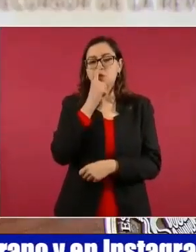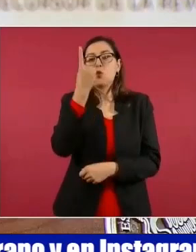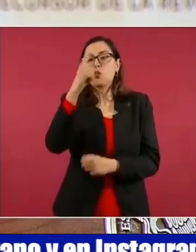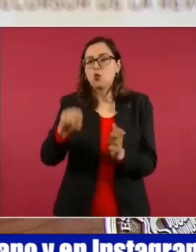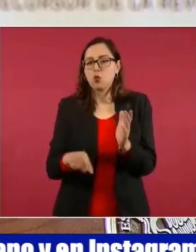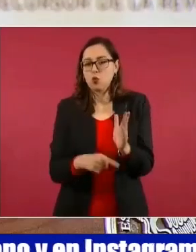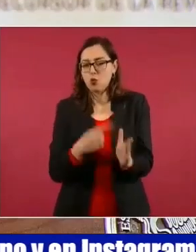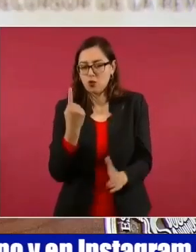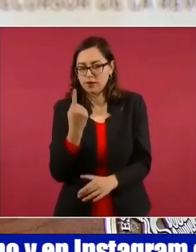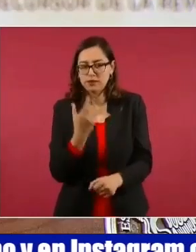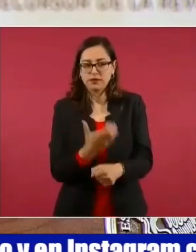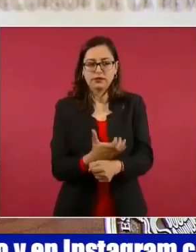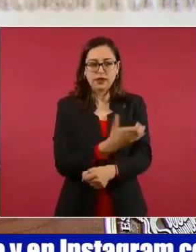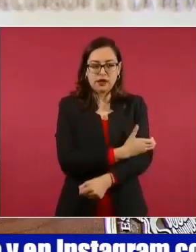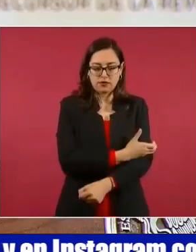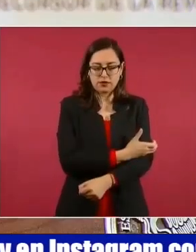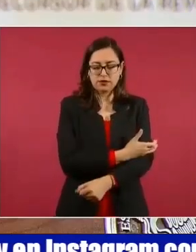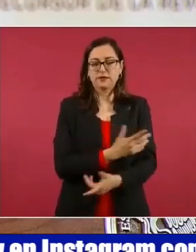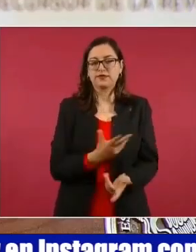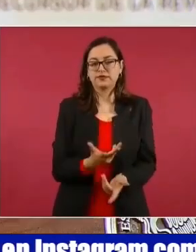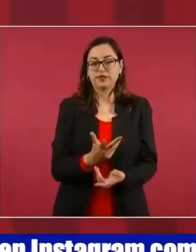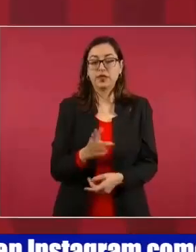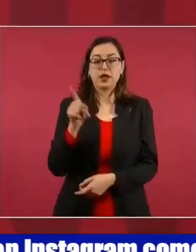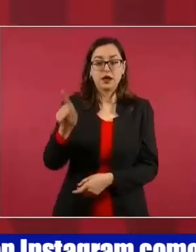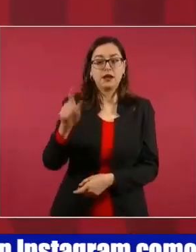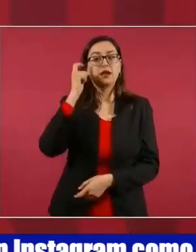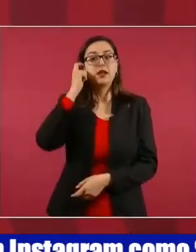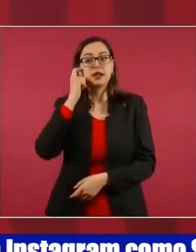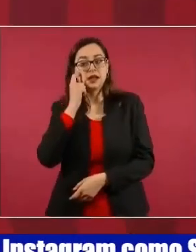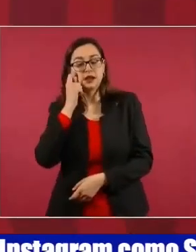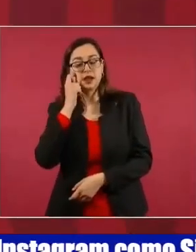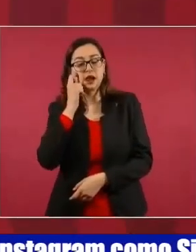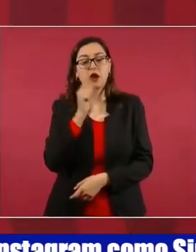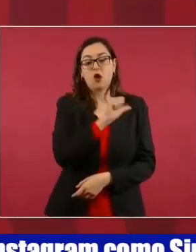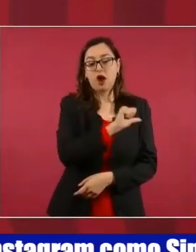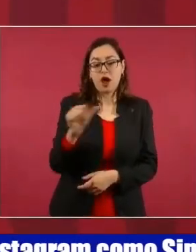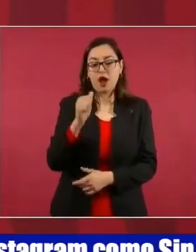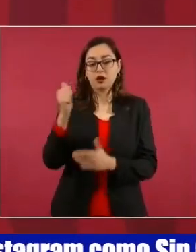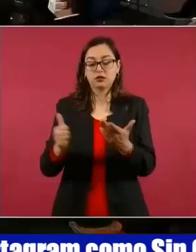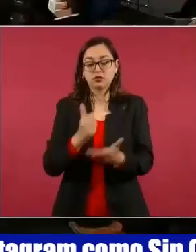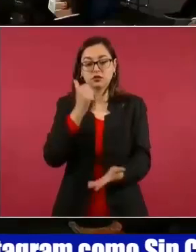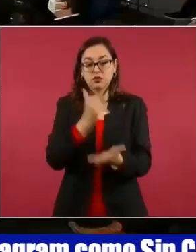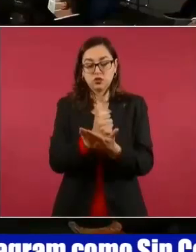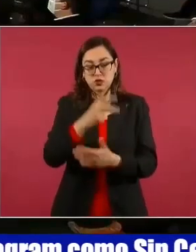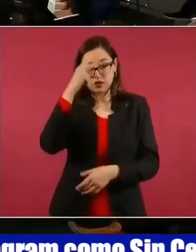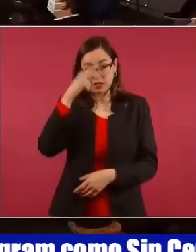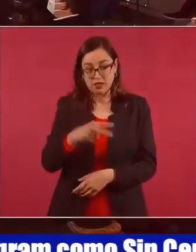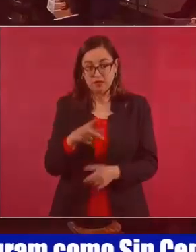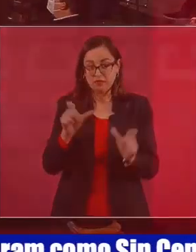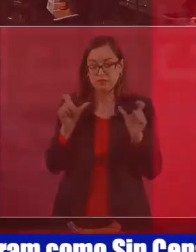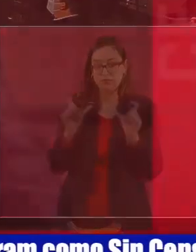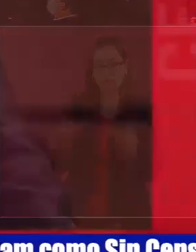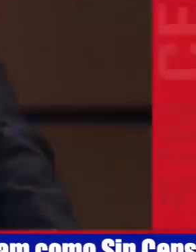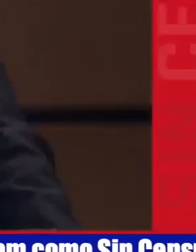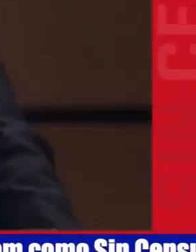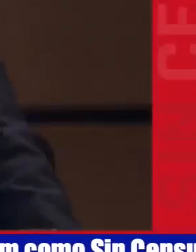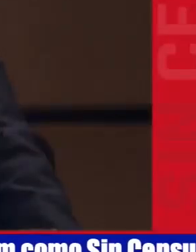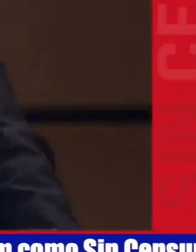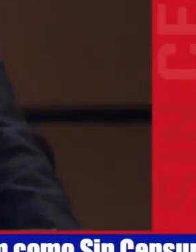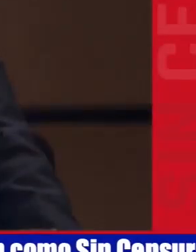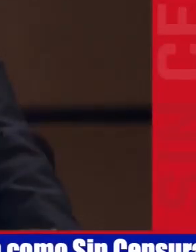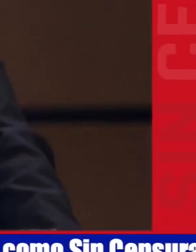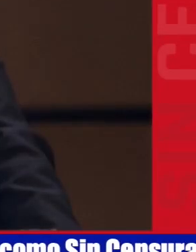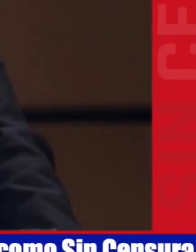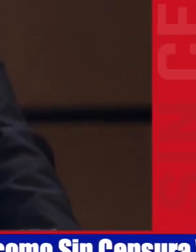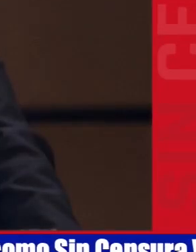que hablar, tiene que decir si le dieron instrucciones, porque en el documento no aparece como responsable